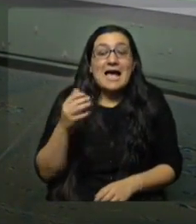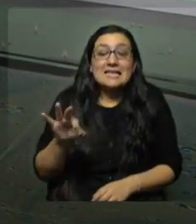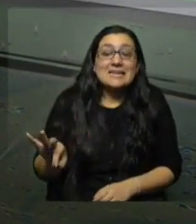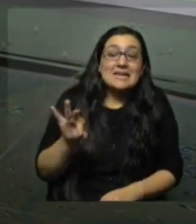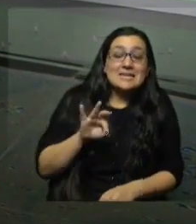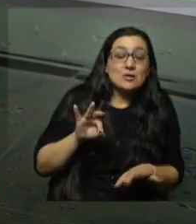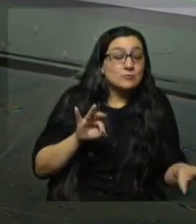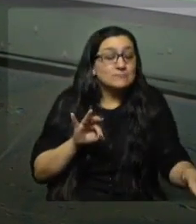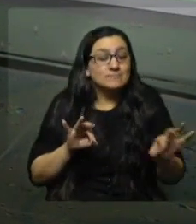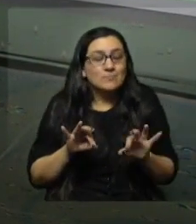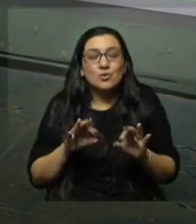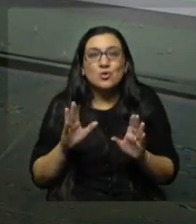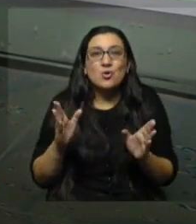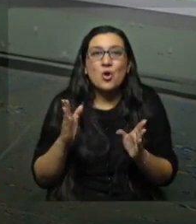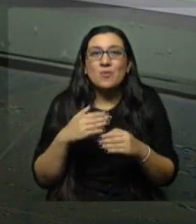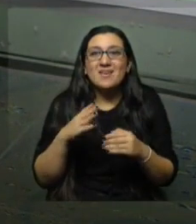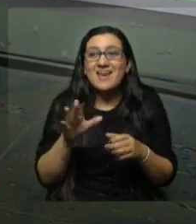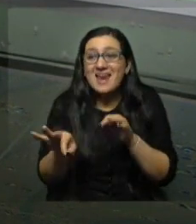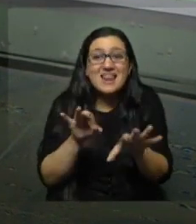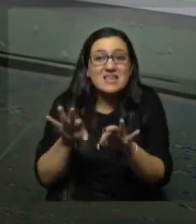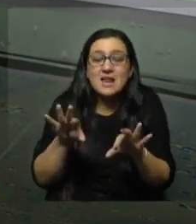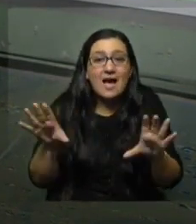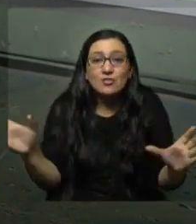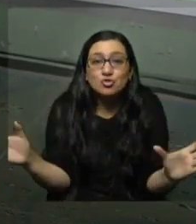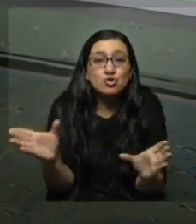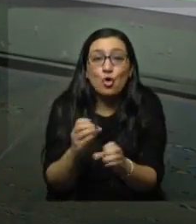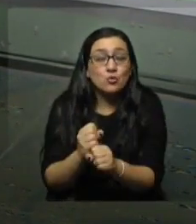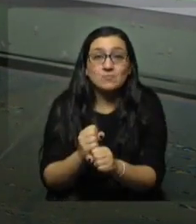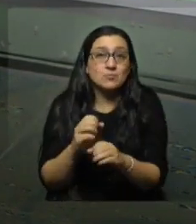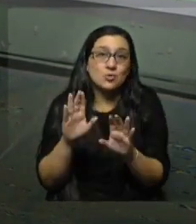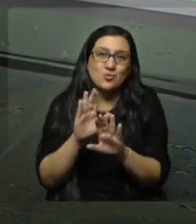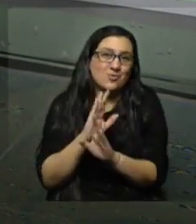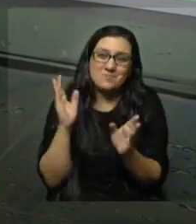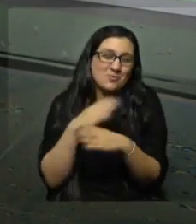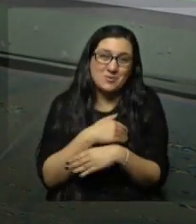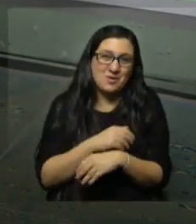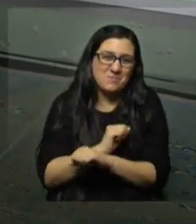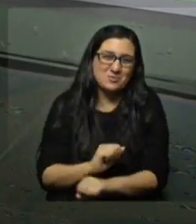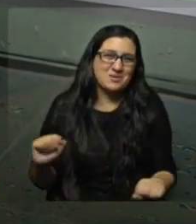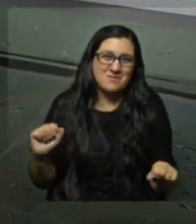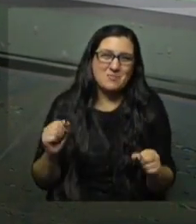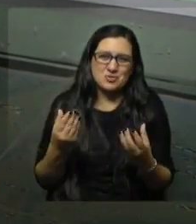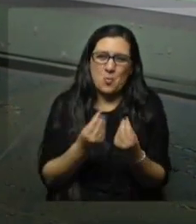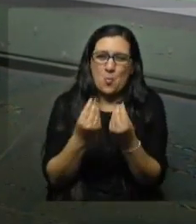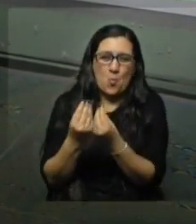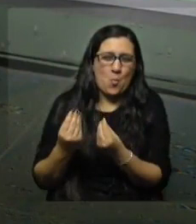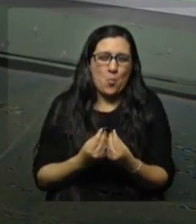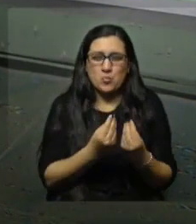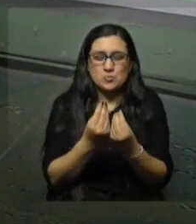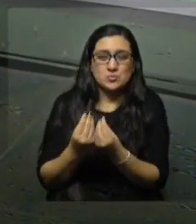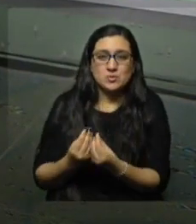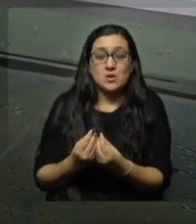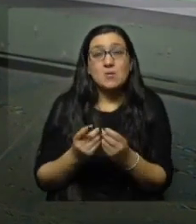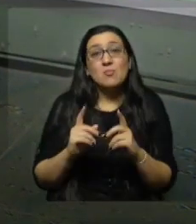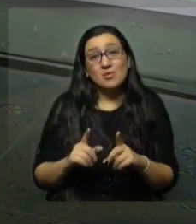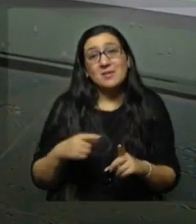si no se te va. Si te pones a hacer un plantel de jugadores y después también había la